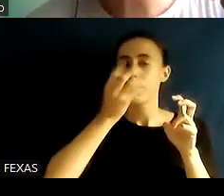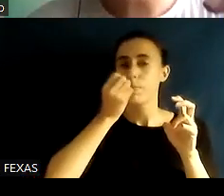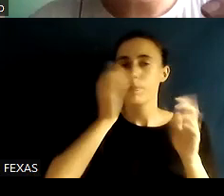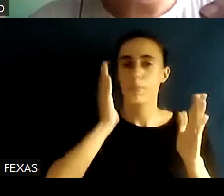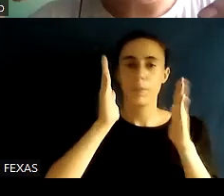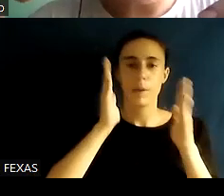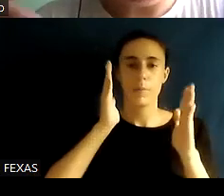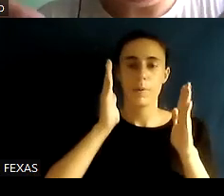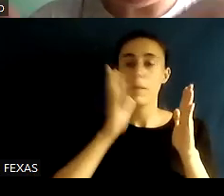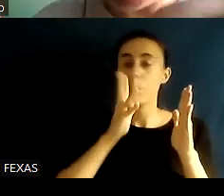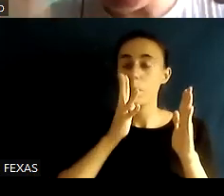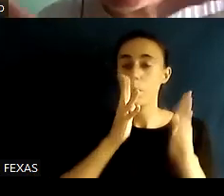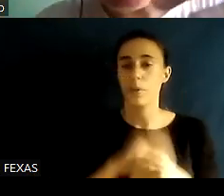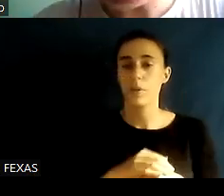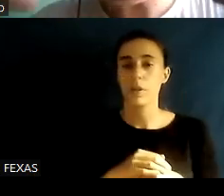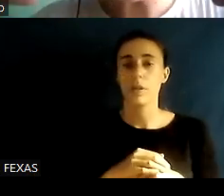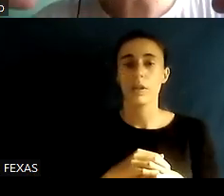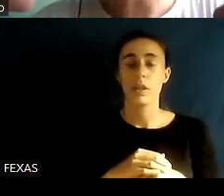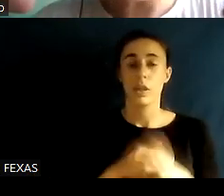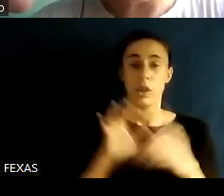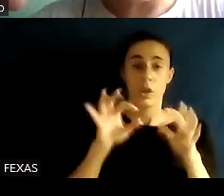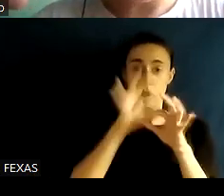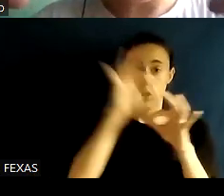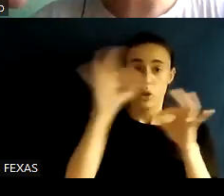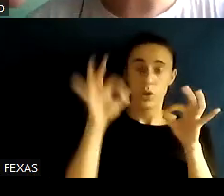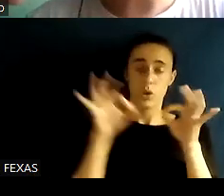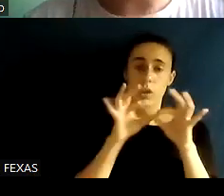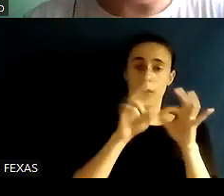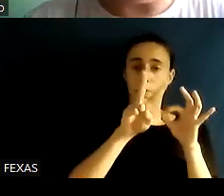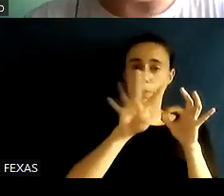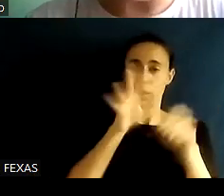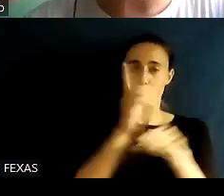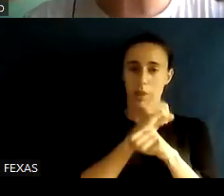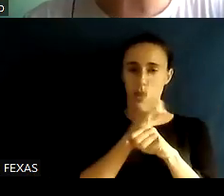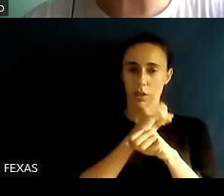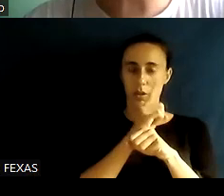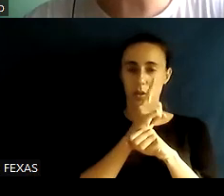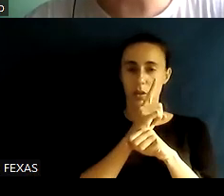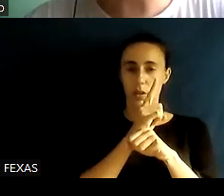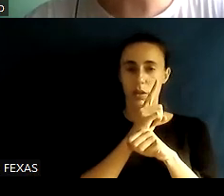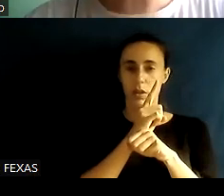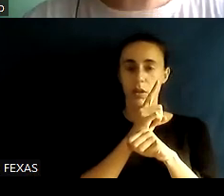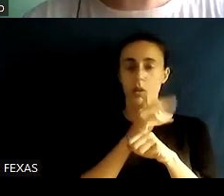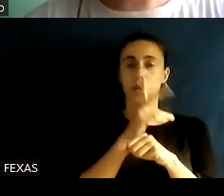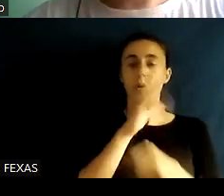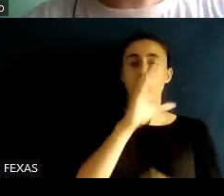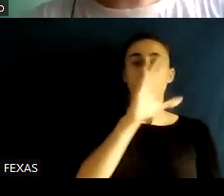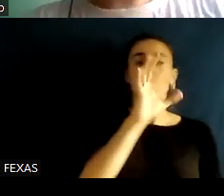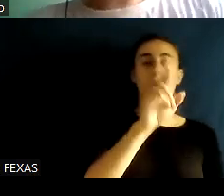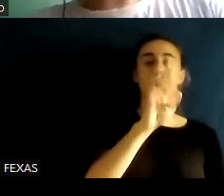Durante las 24 horas del día tenemos en la lucha entre comillas, entre cortisol y melatonina,